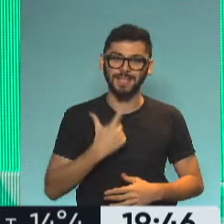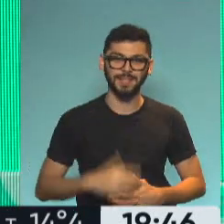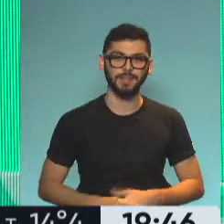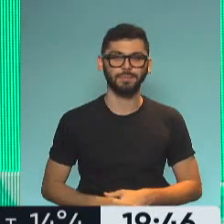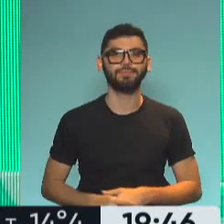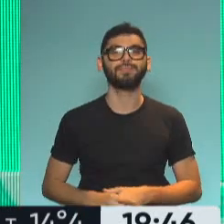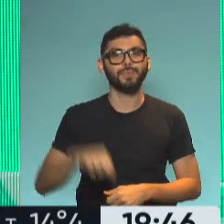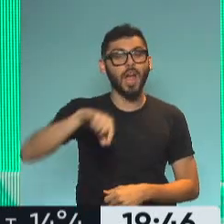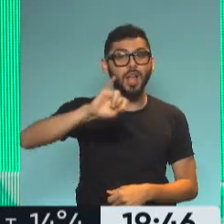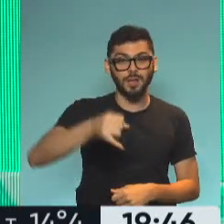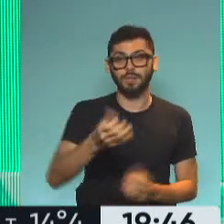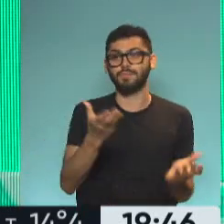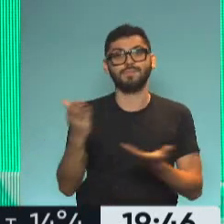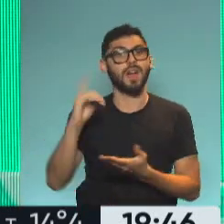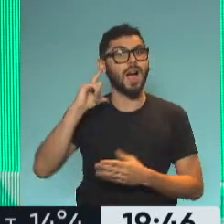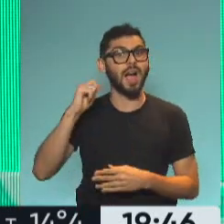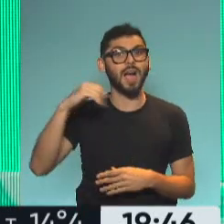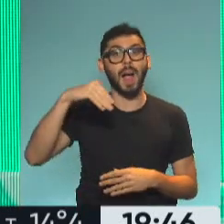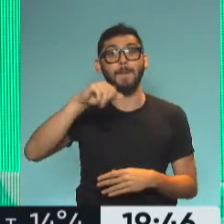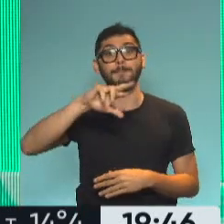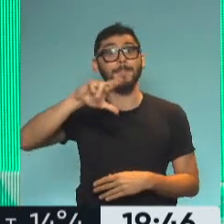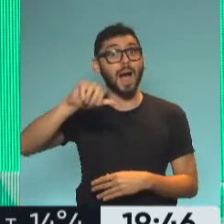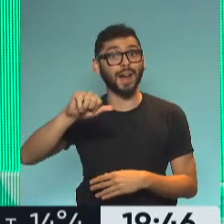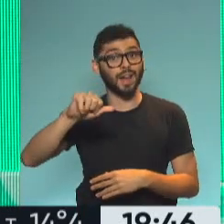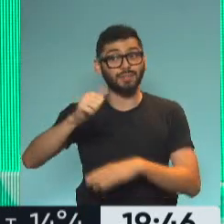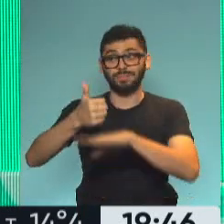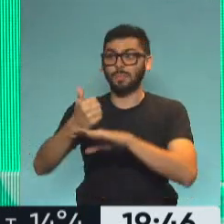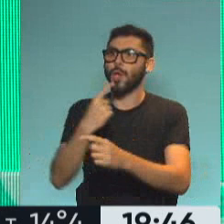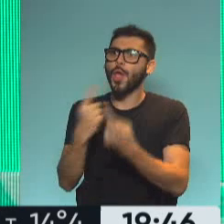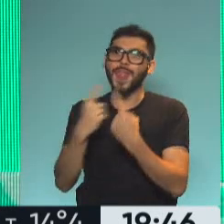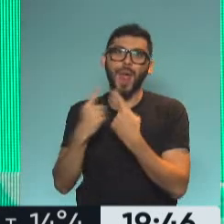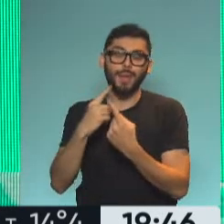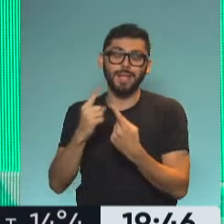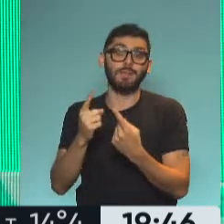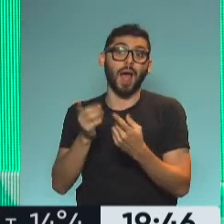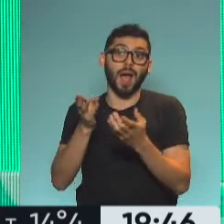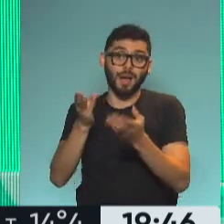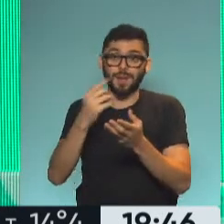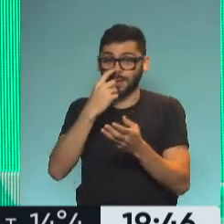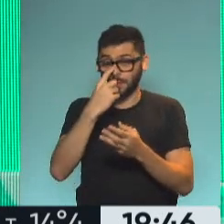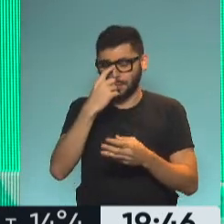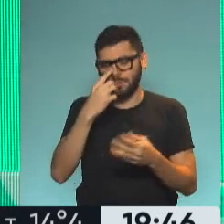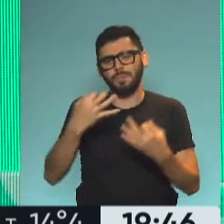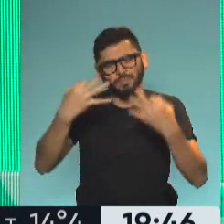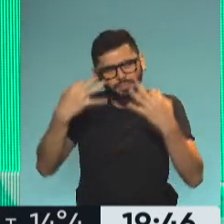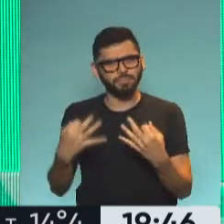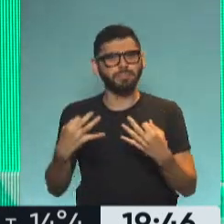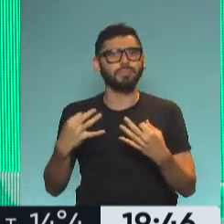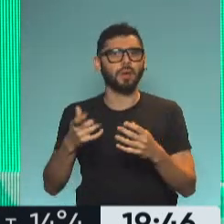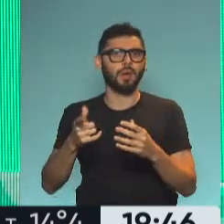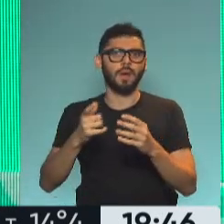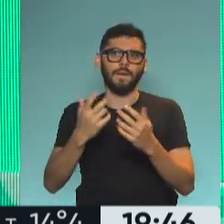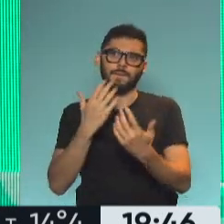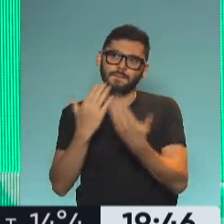Y nos vamos a ir con el móvil con Gabriel Gamarra porque tenemos una entrevista ahora para detenernos justamente, principalmente en la